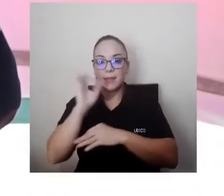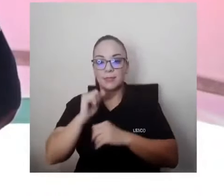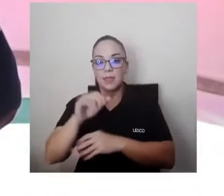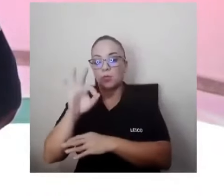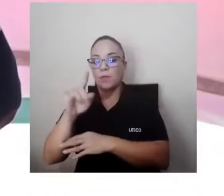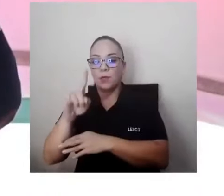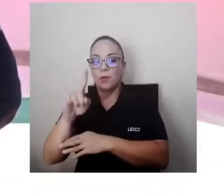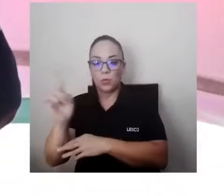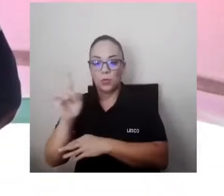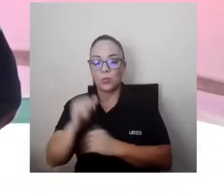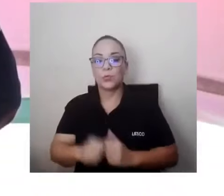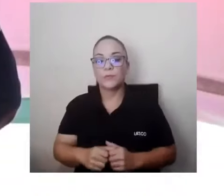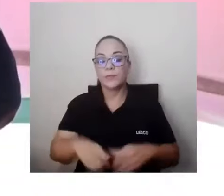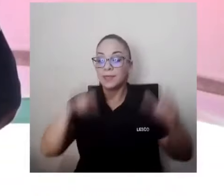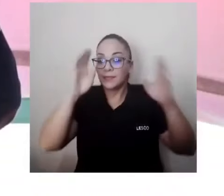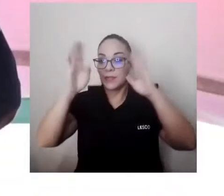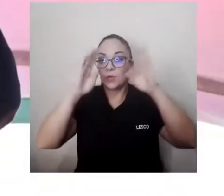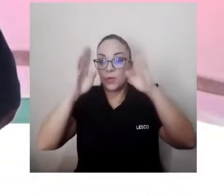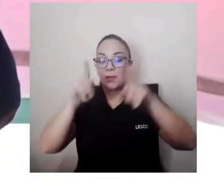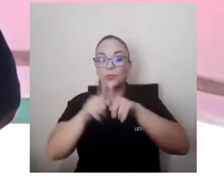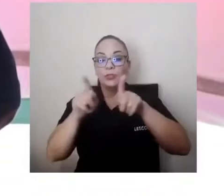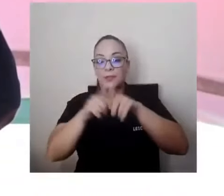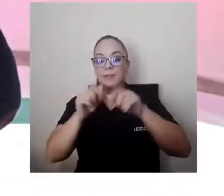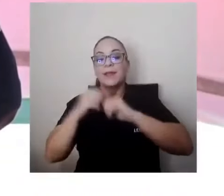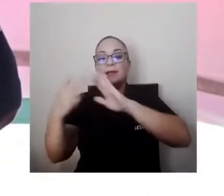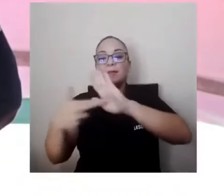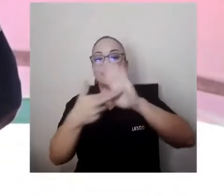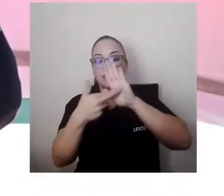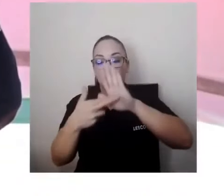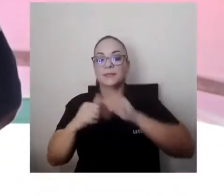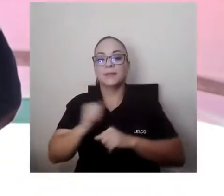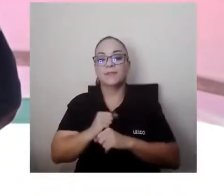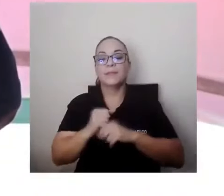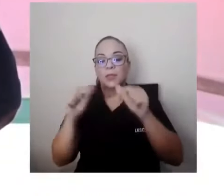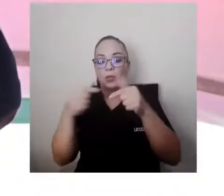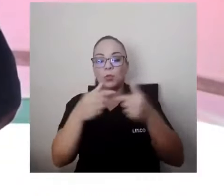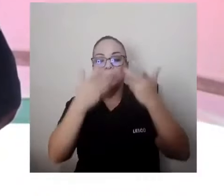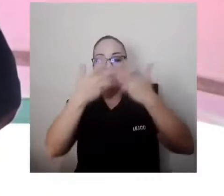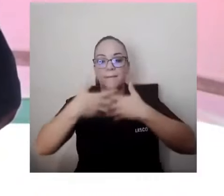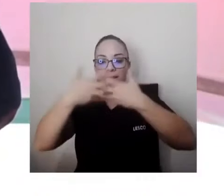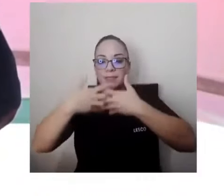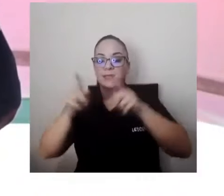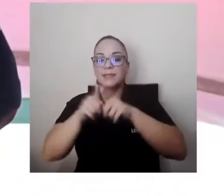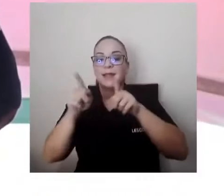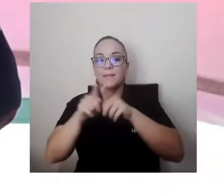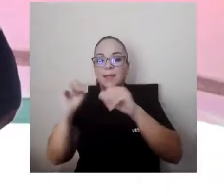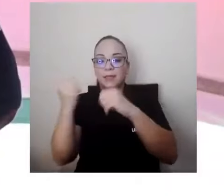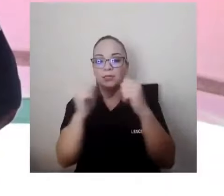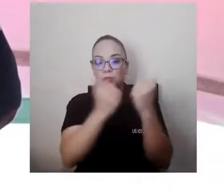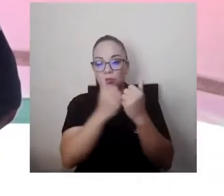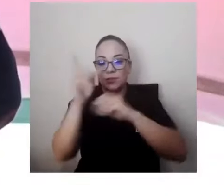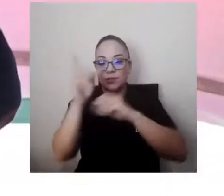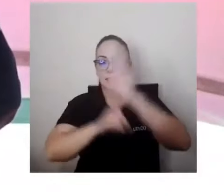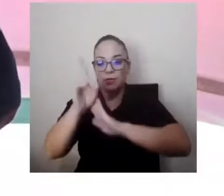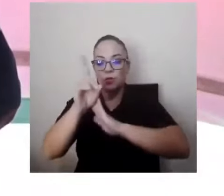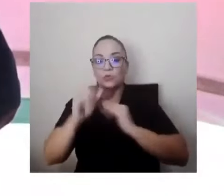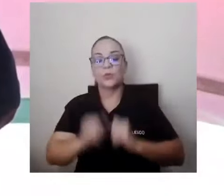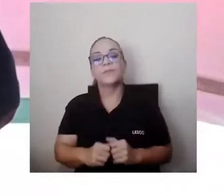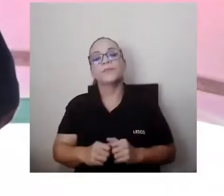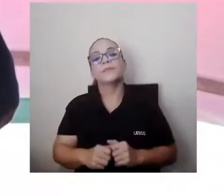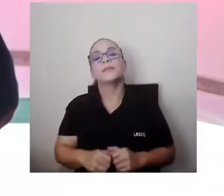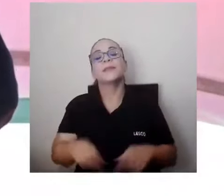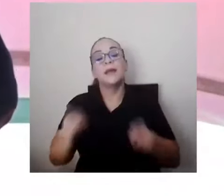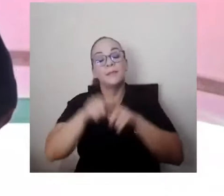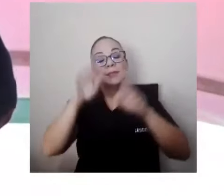911. Saludamos además a los representantes de cámaras empresariales y asociaciones de desarrollo, así como a todos